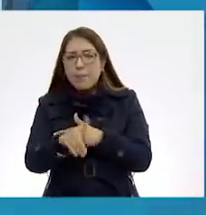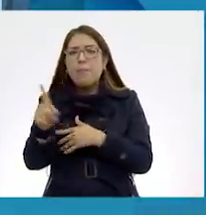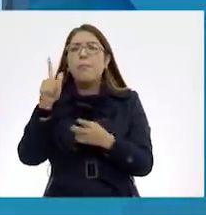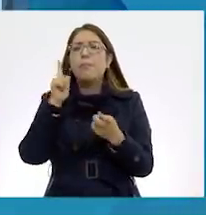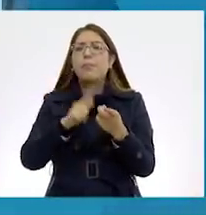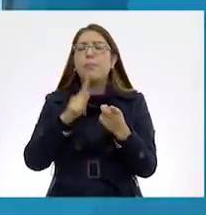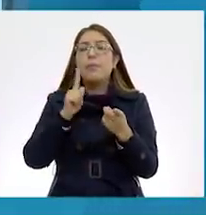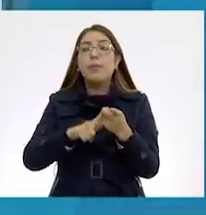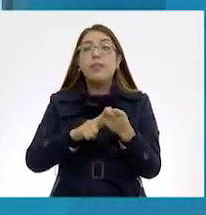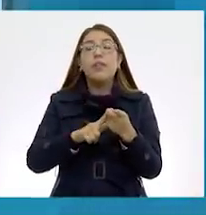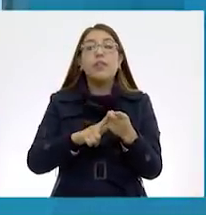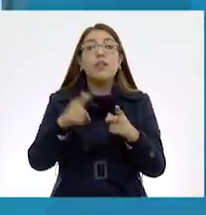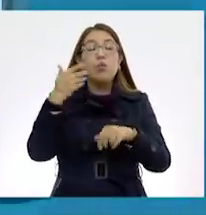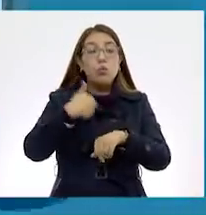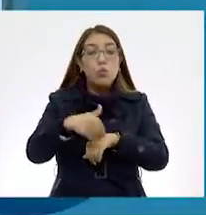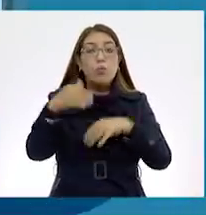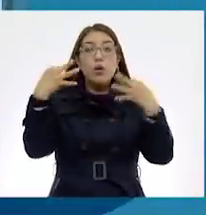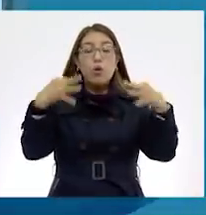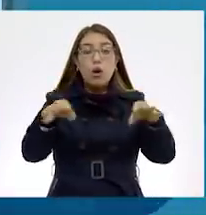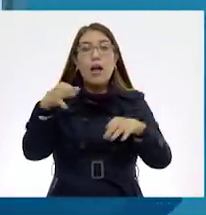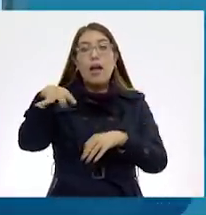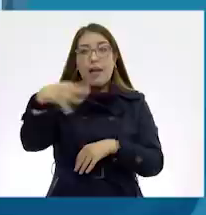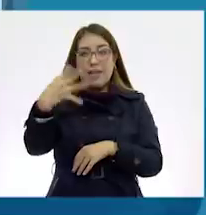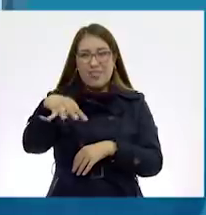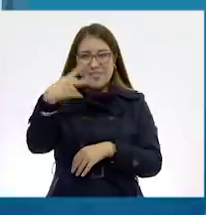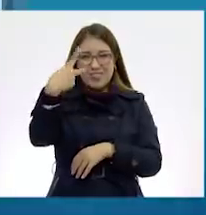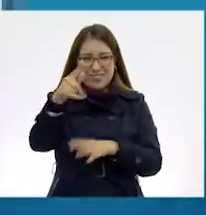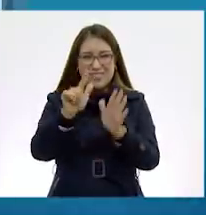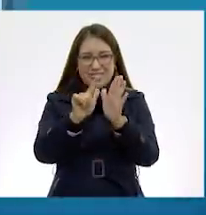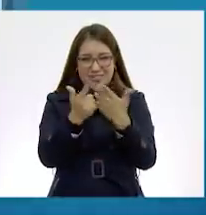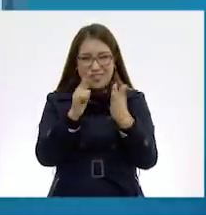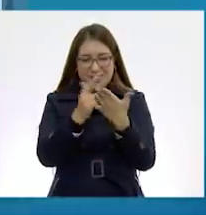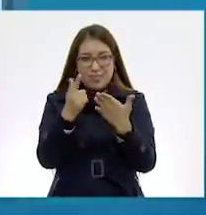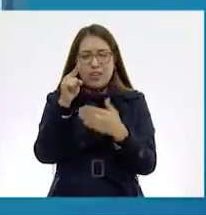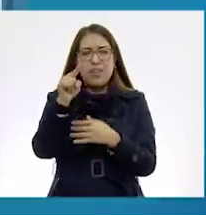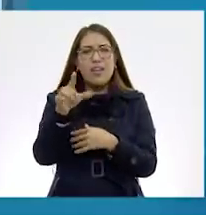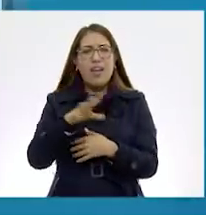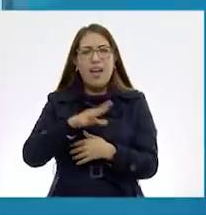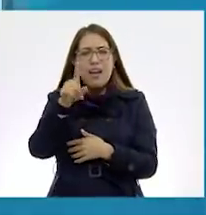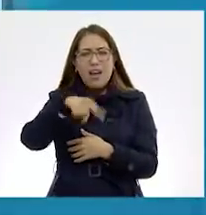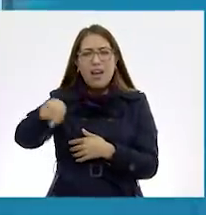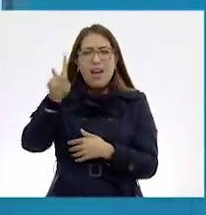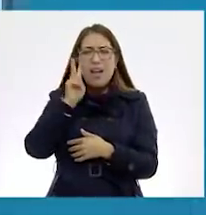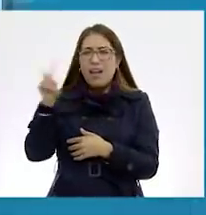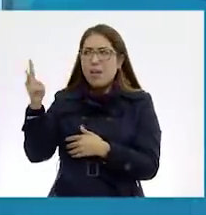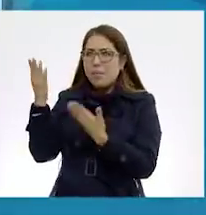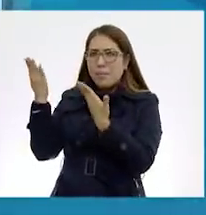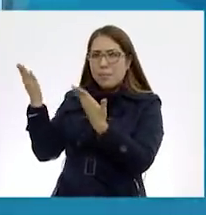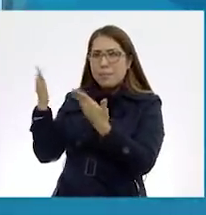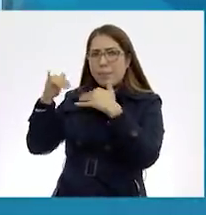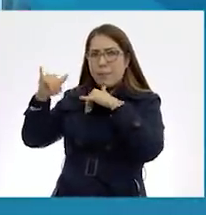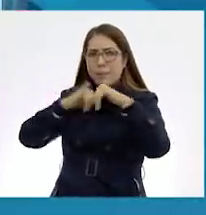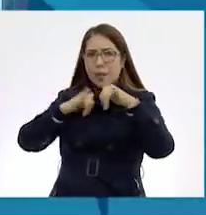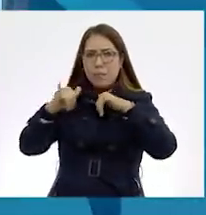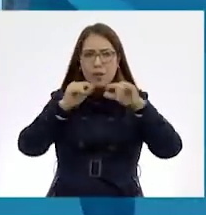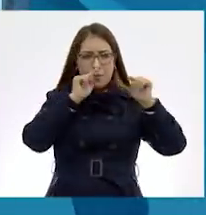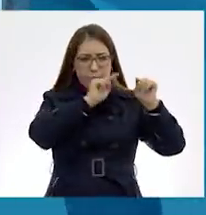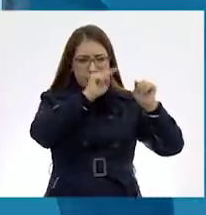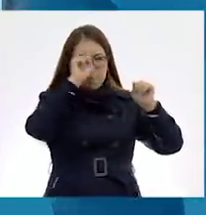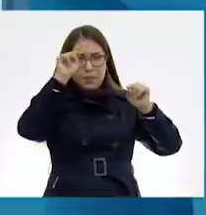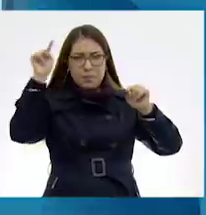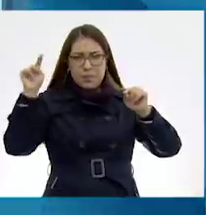14 de su Atlas de México. Para que identifiquemos cuáles son las zonas de recarga, es decir,